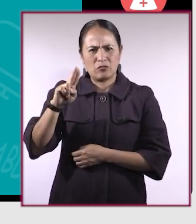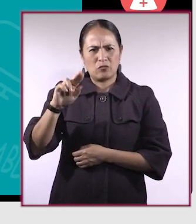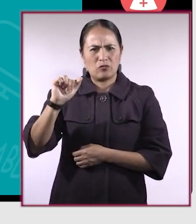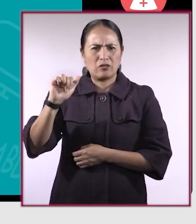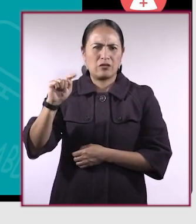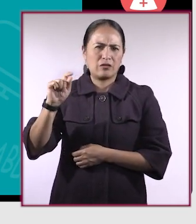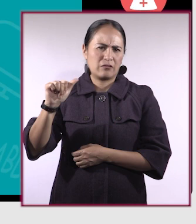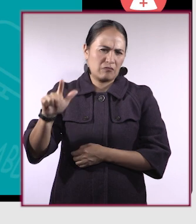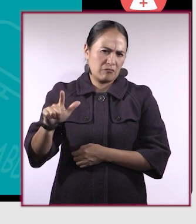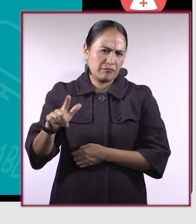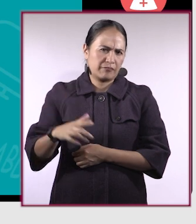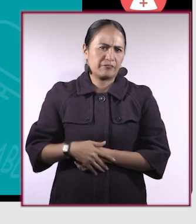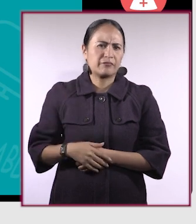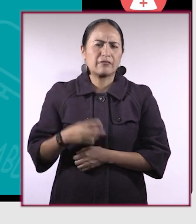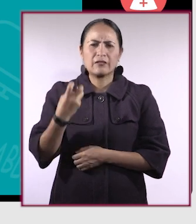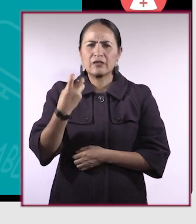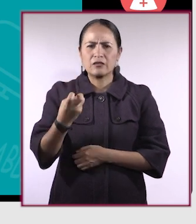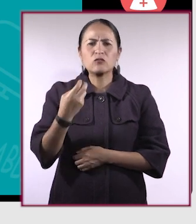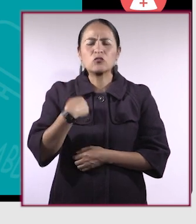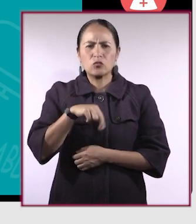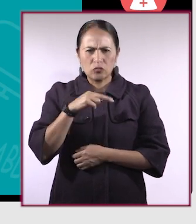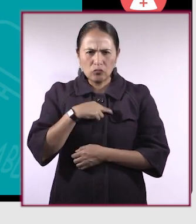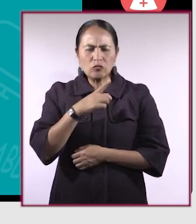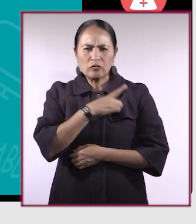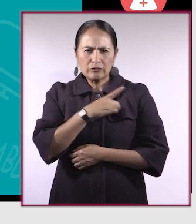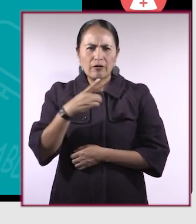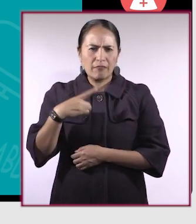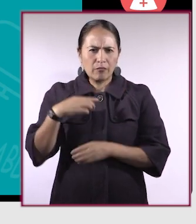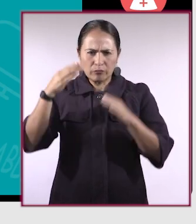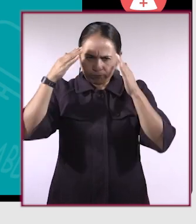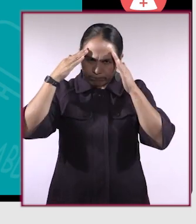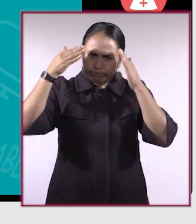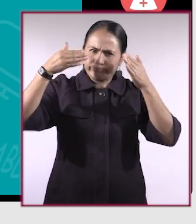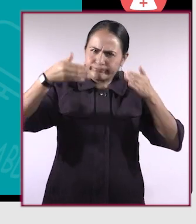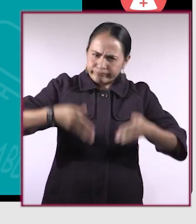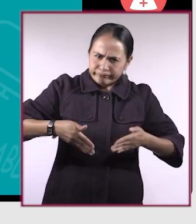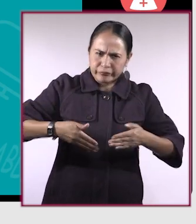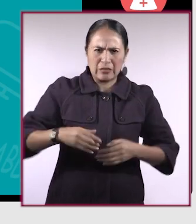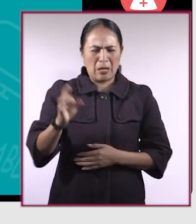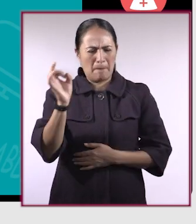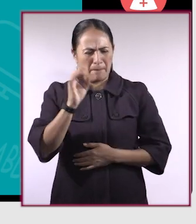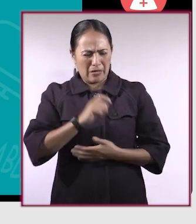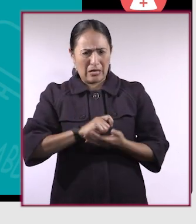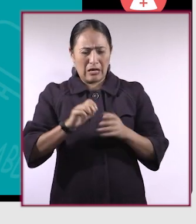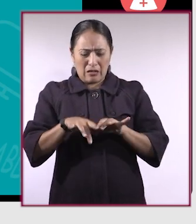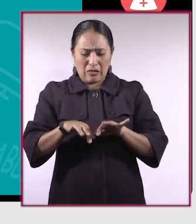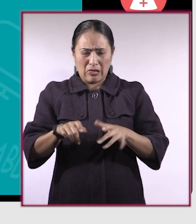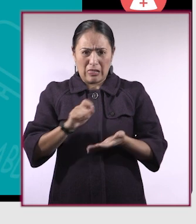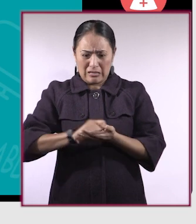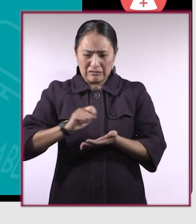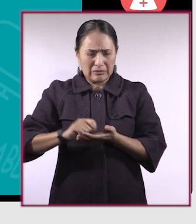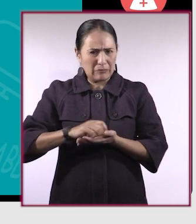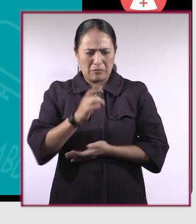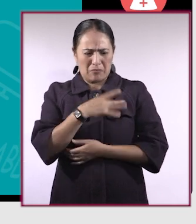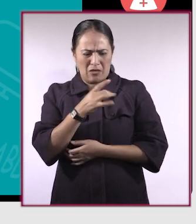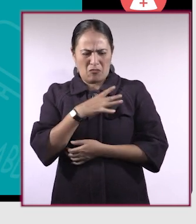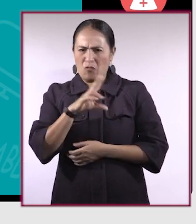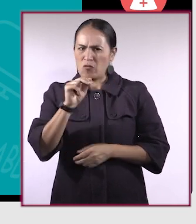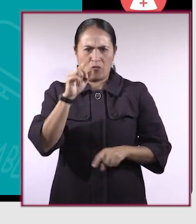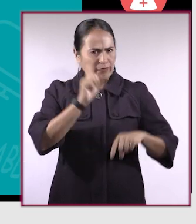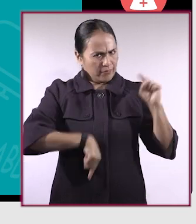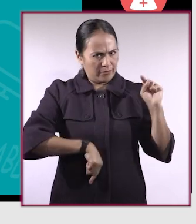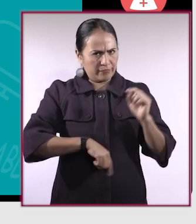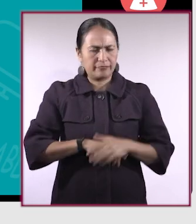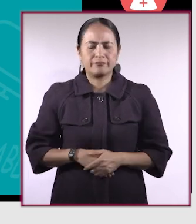las cuestiones que primero tenemos que superar, el miedo a la escritura, ¿no? Lo otro es